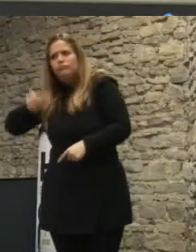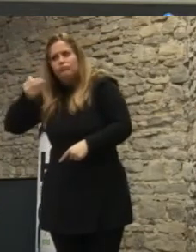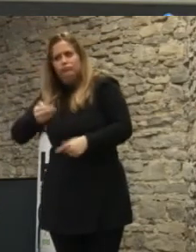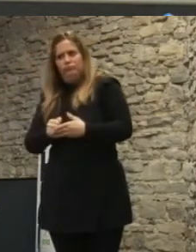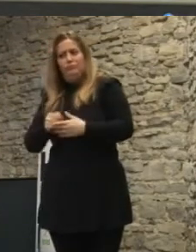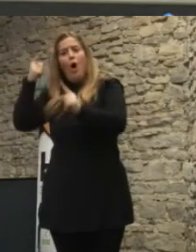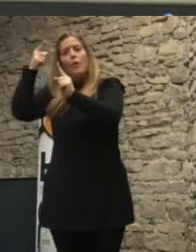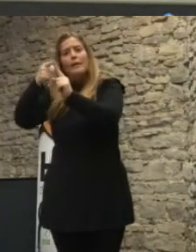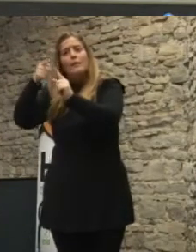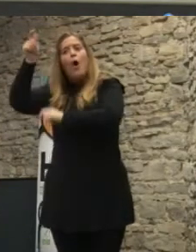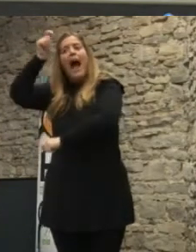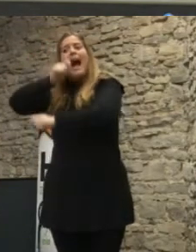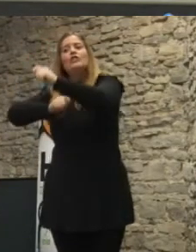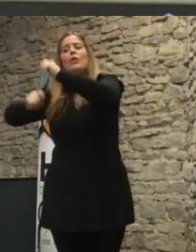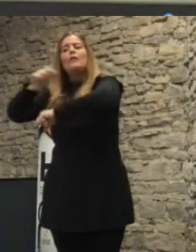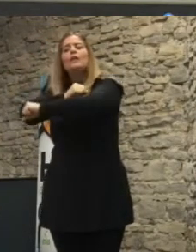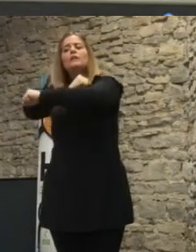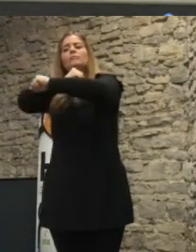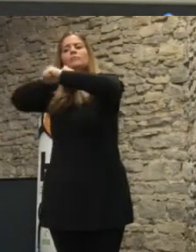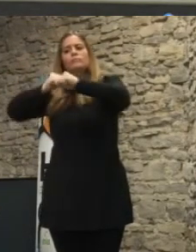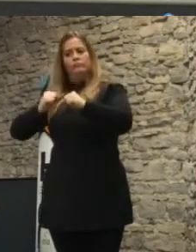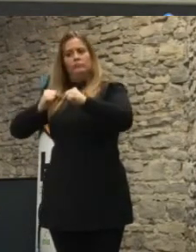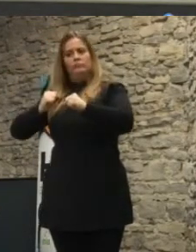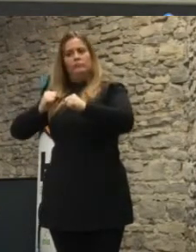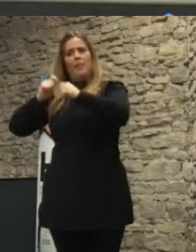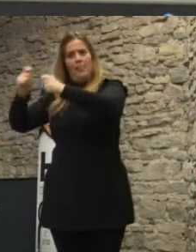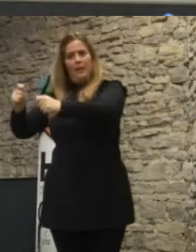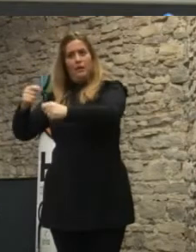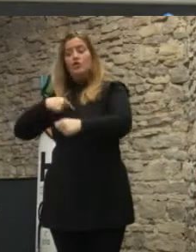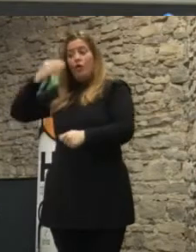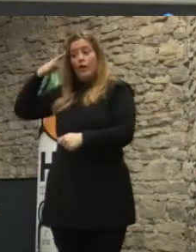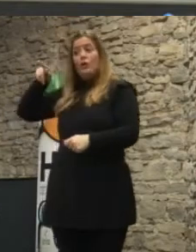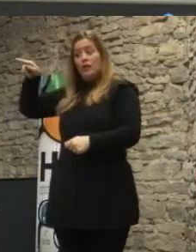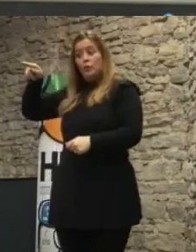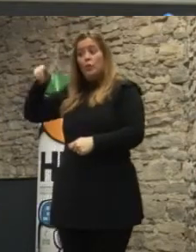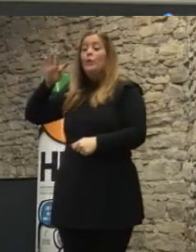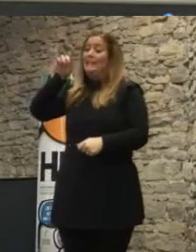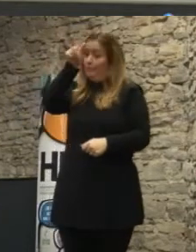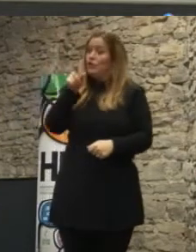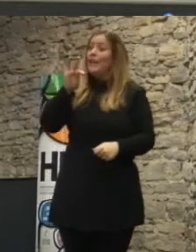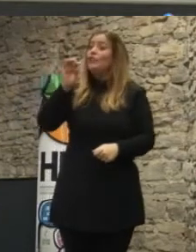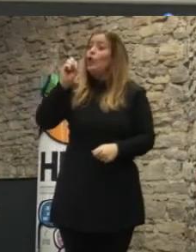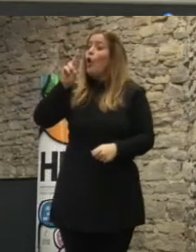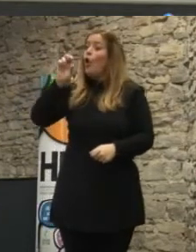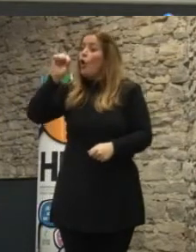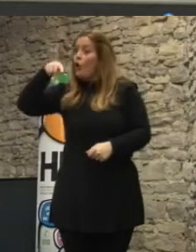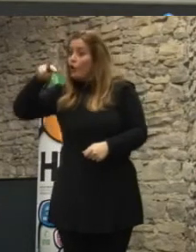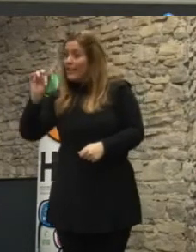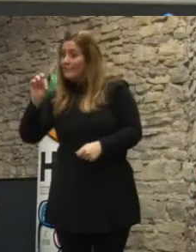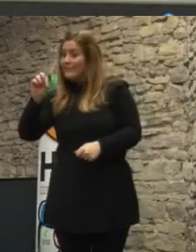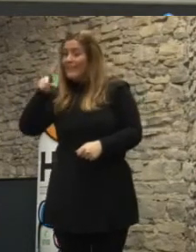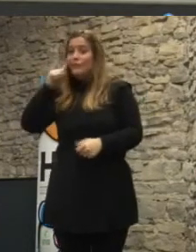reforzar el acto asociativo. Y yo me imagino que tú, al estar muy cerca de Torrents y de ese experimento,